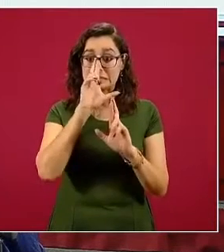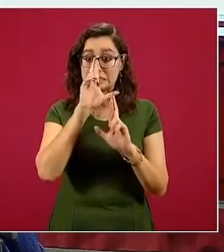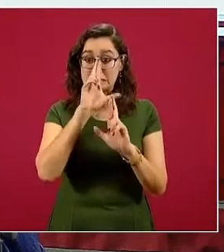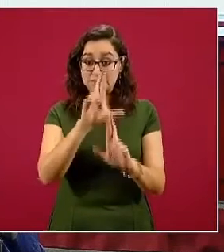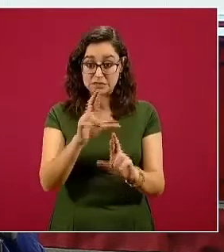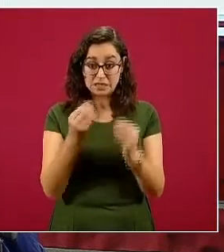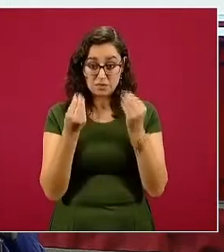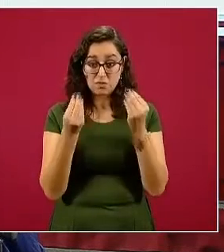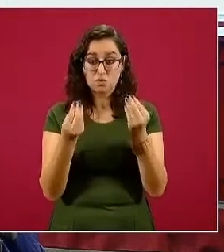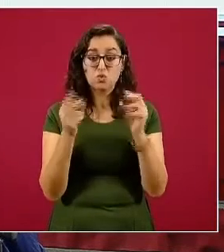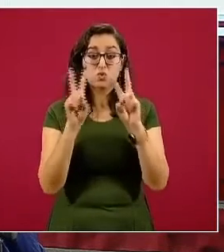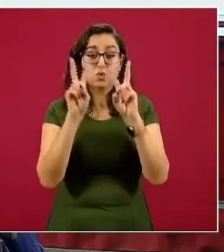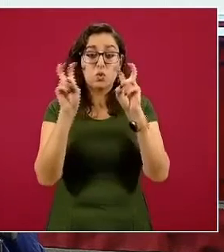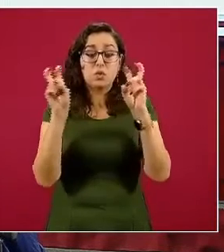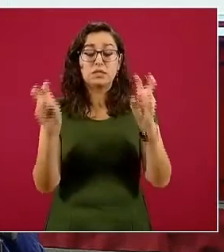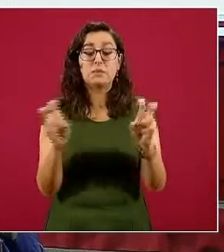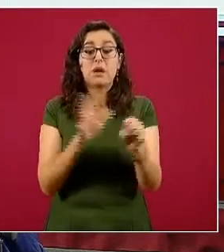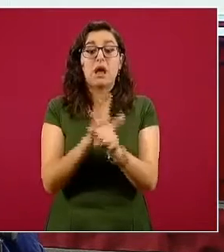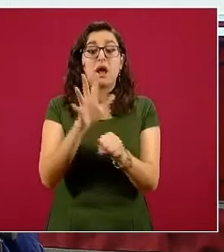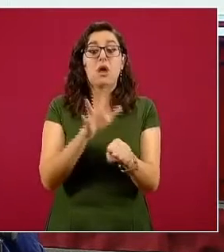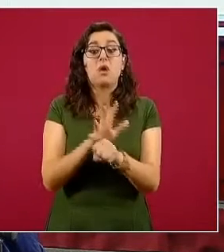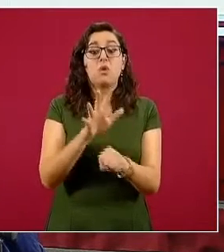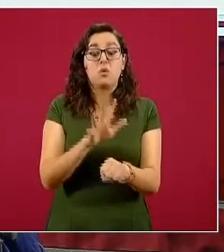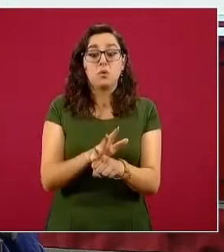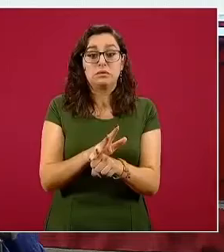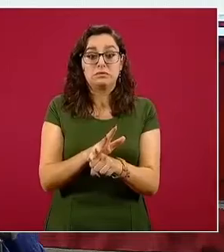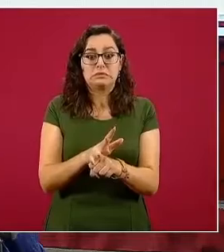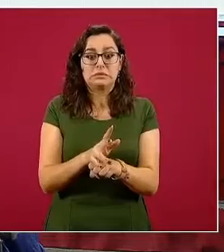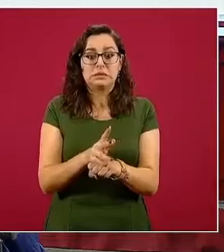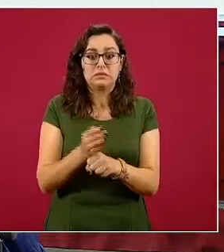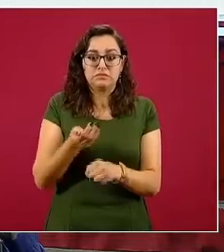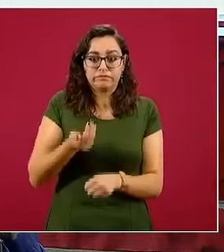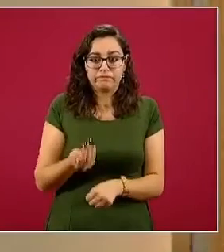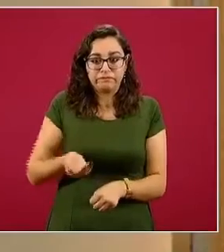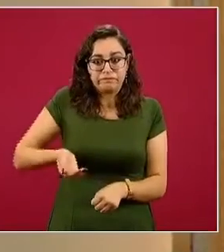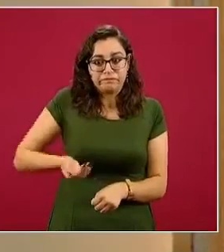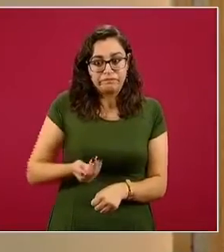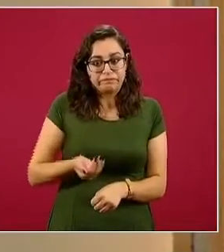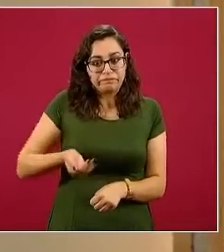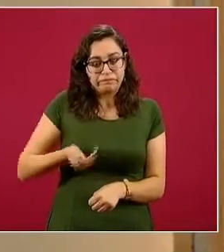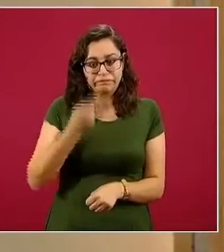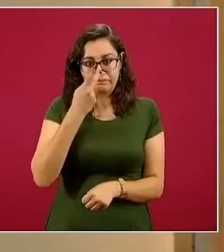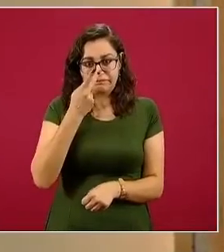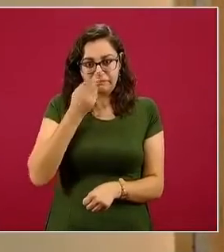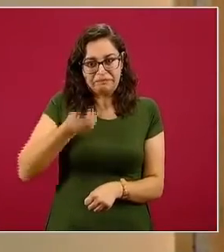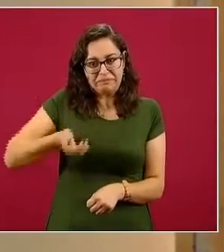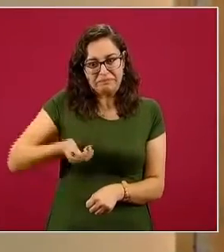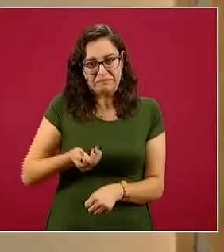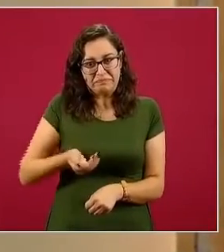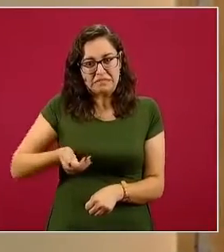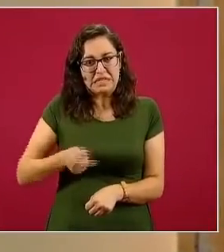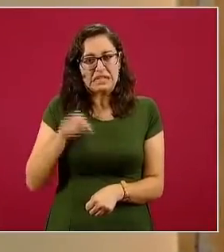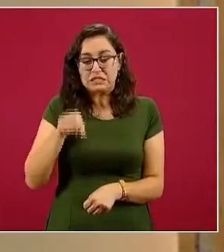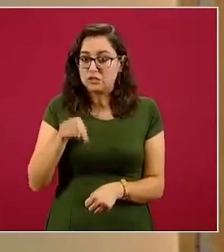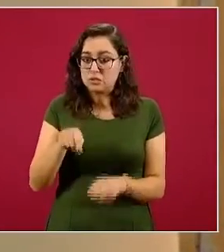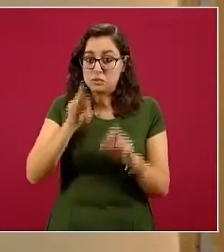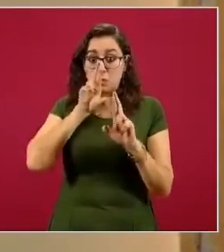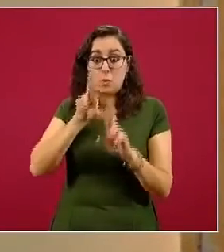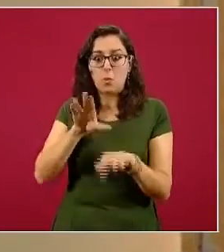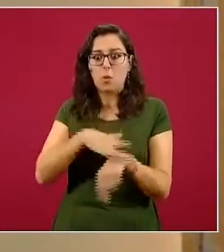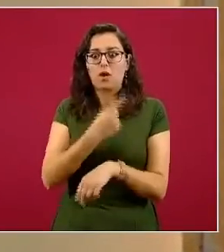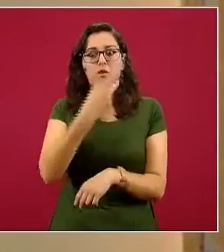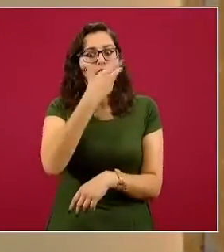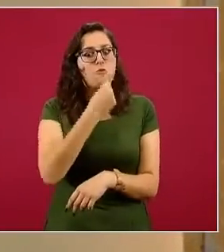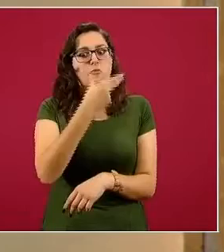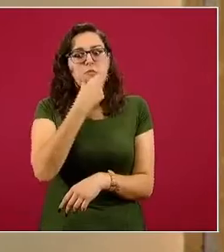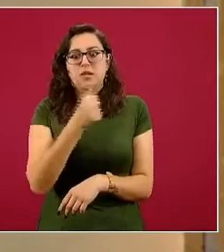a los hombres siempre tienen como temor, de que posiblemente es la parte